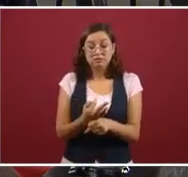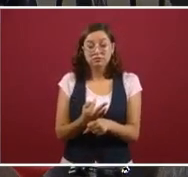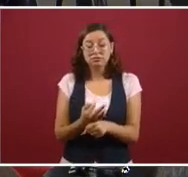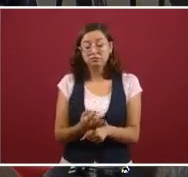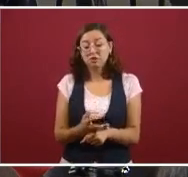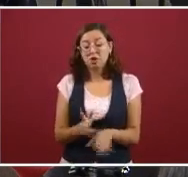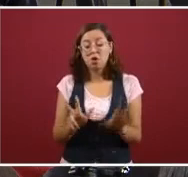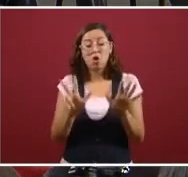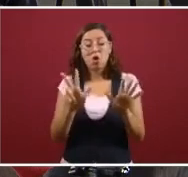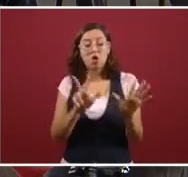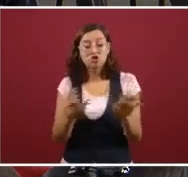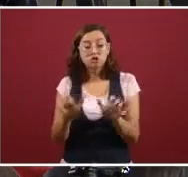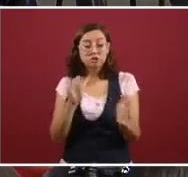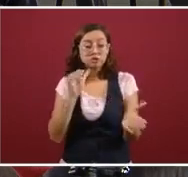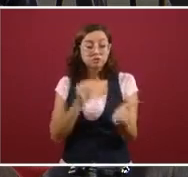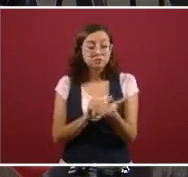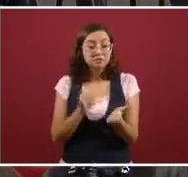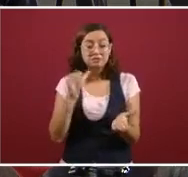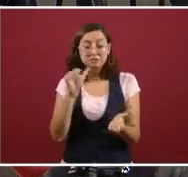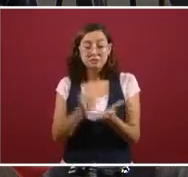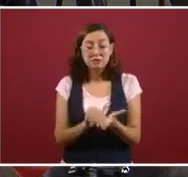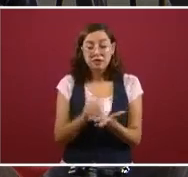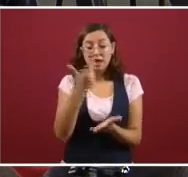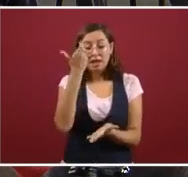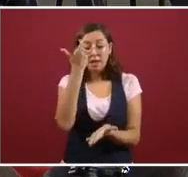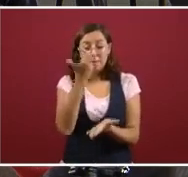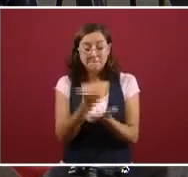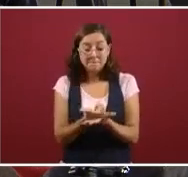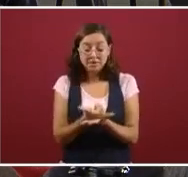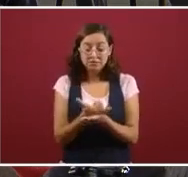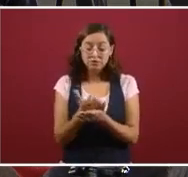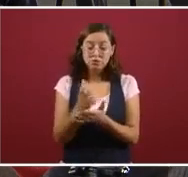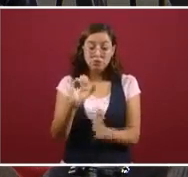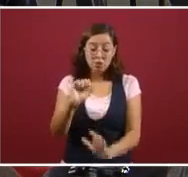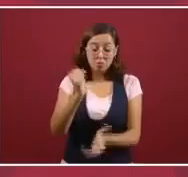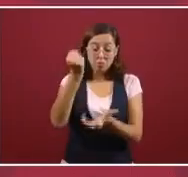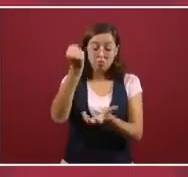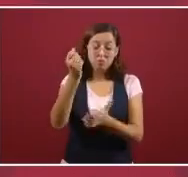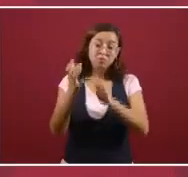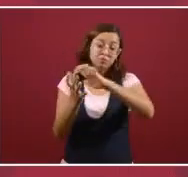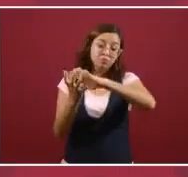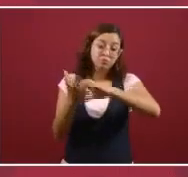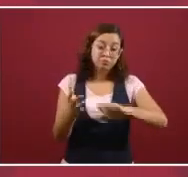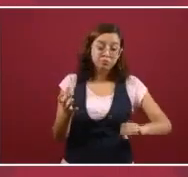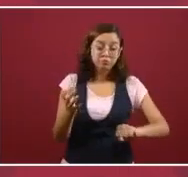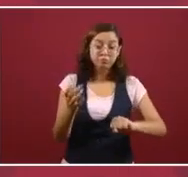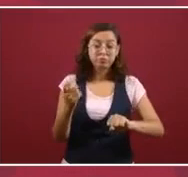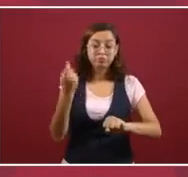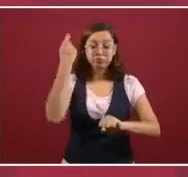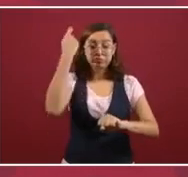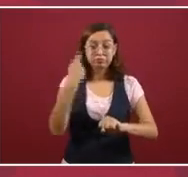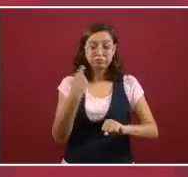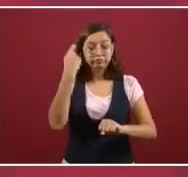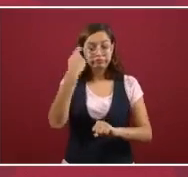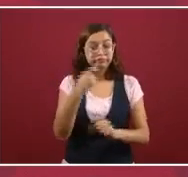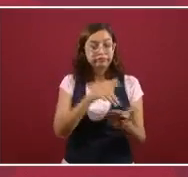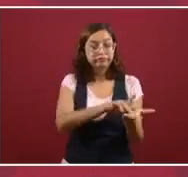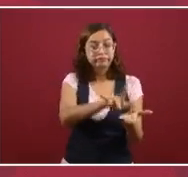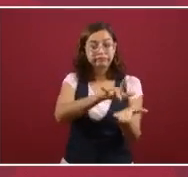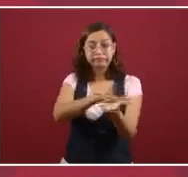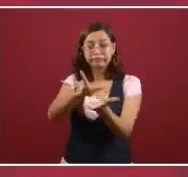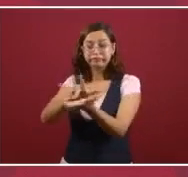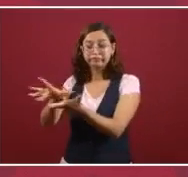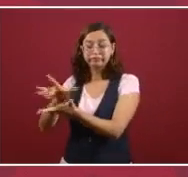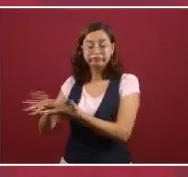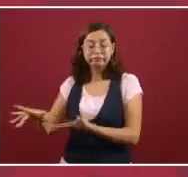alrededor de 800 mil millones de pesos del presupuesto para pensiones y